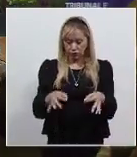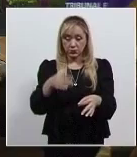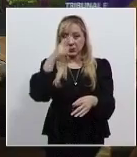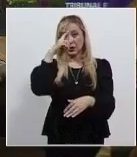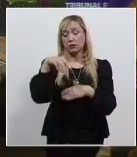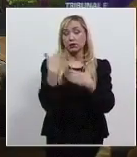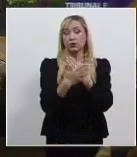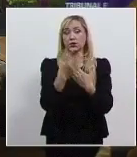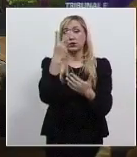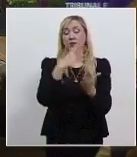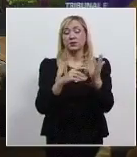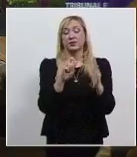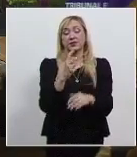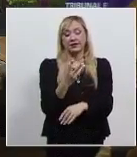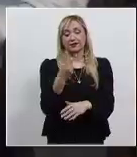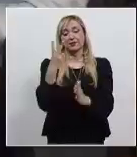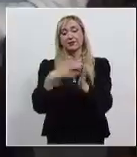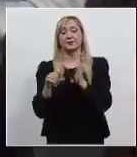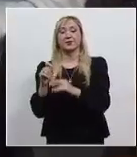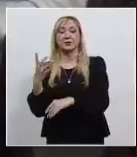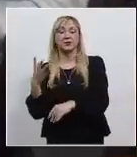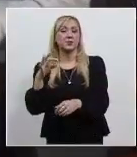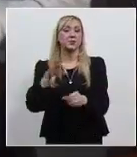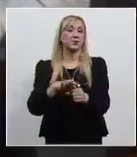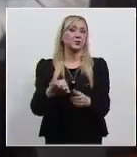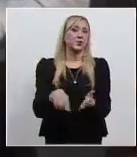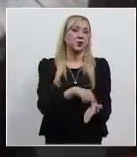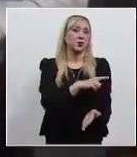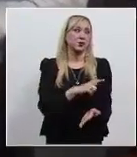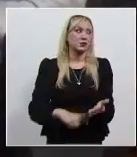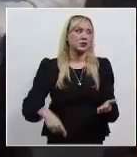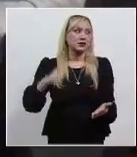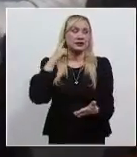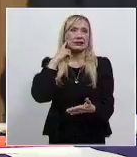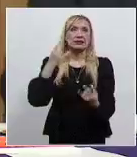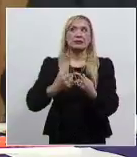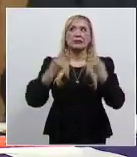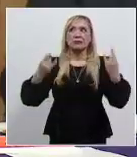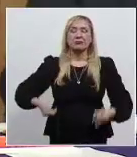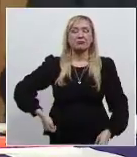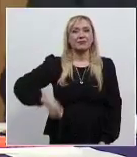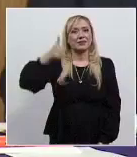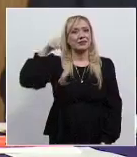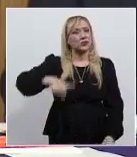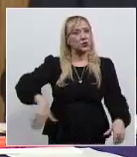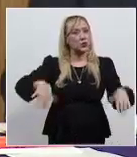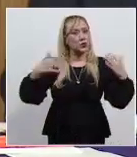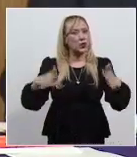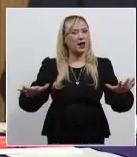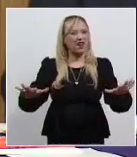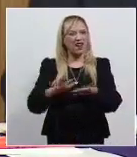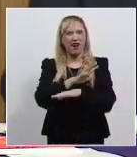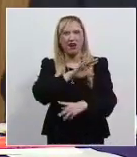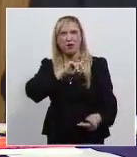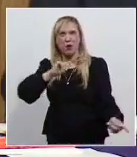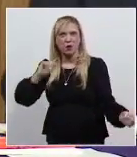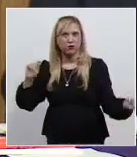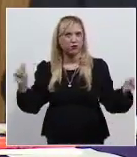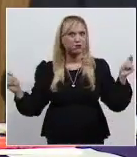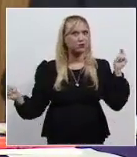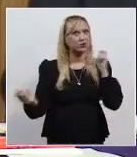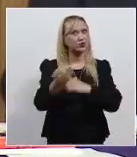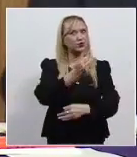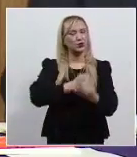electoral 2023-2024, el más grande en la historia de nuestro país, aseguró el ministro Jorge Mario Pardo